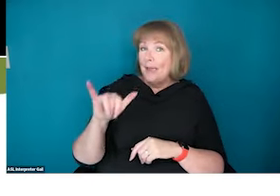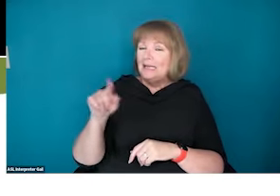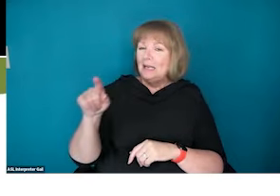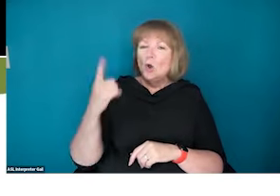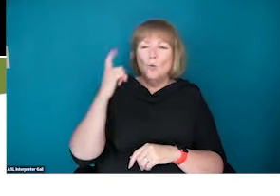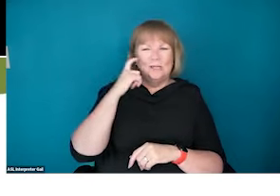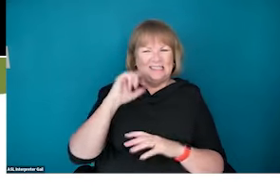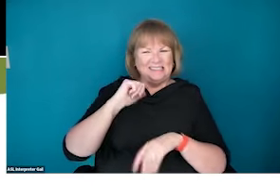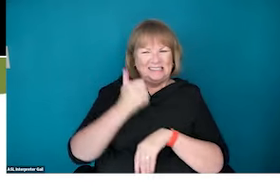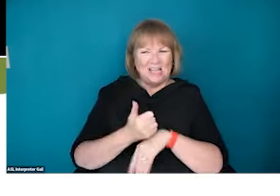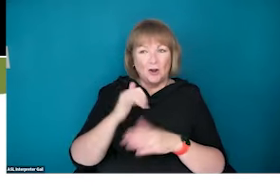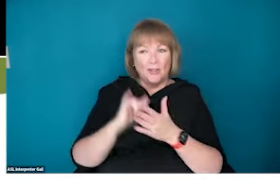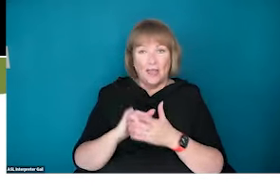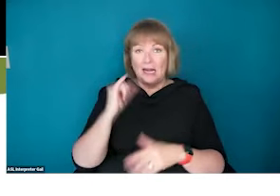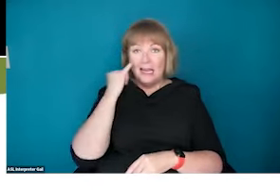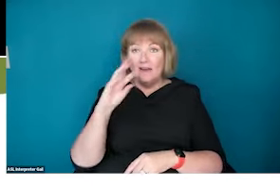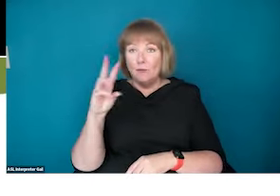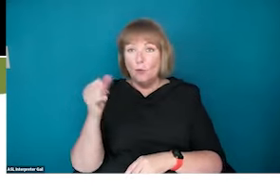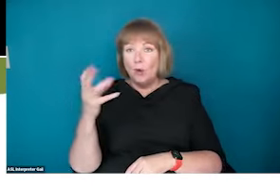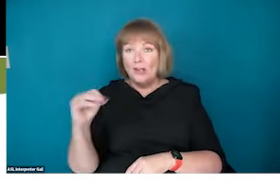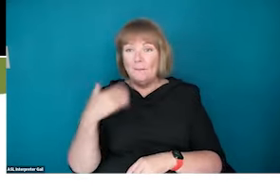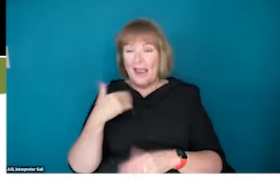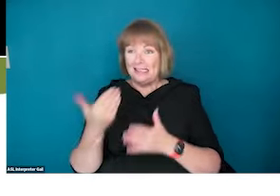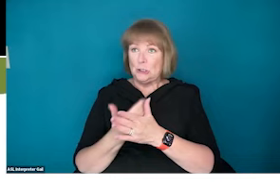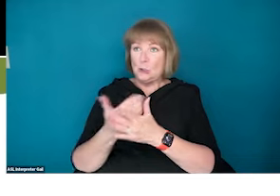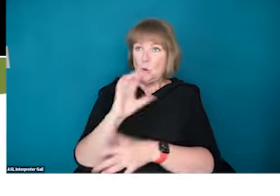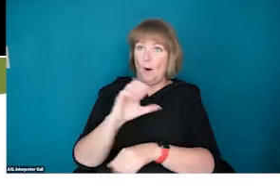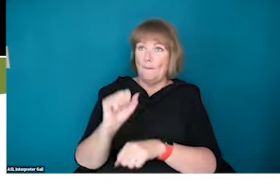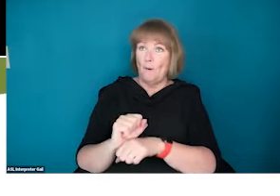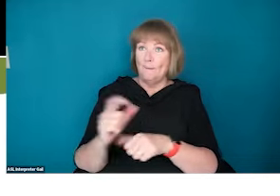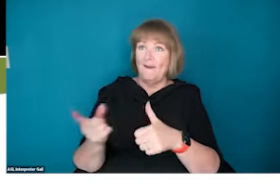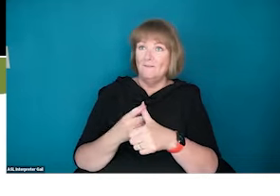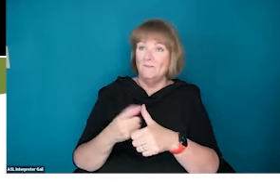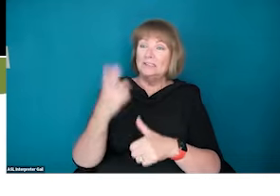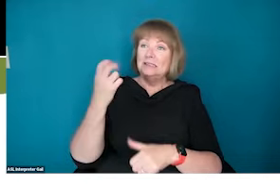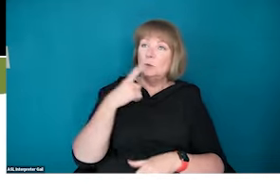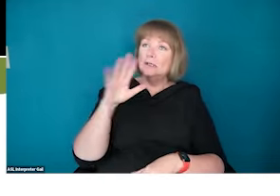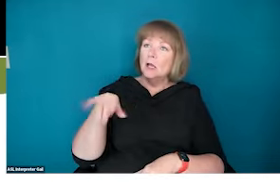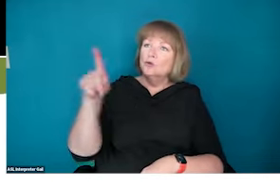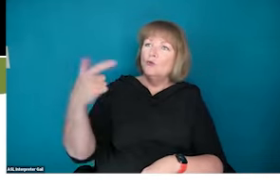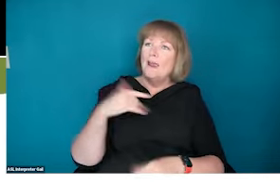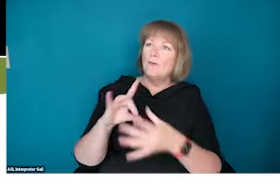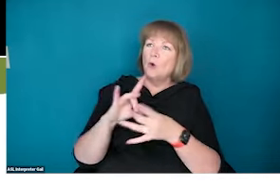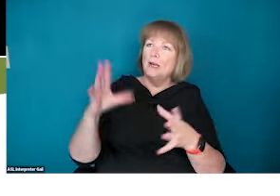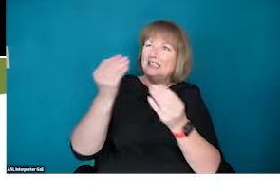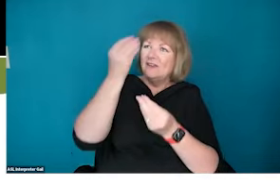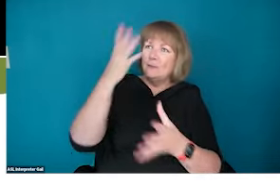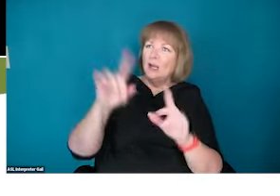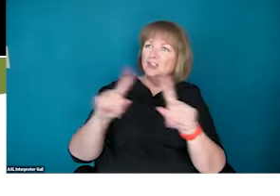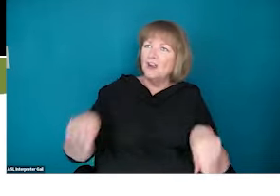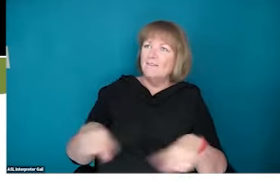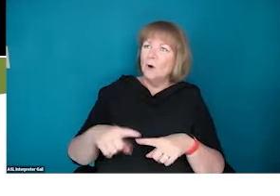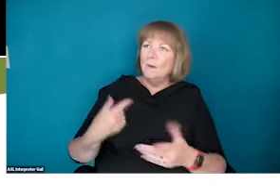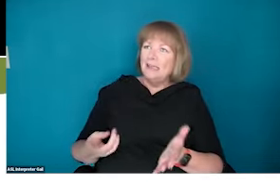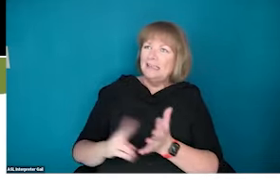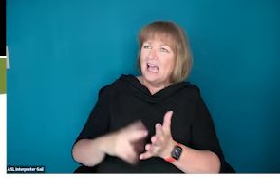dentista es... Yo necesito firmar una liberación, un formulario de liberación de información para mi papá y para mi mamá, porque ellas van a llamar